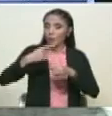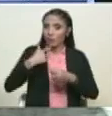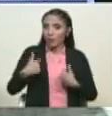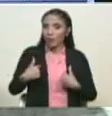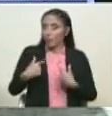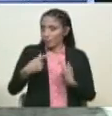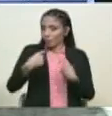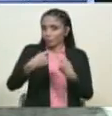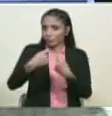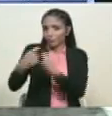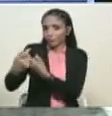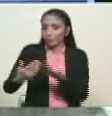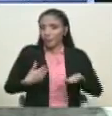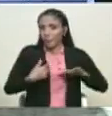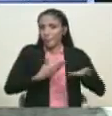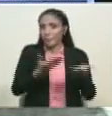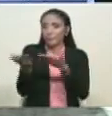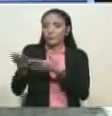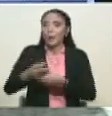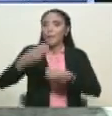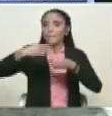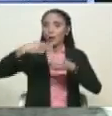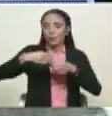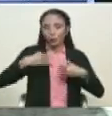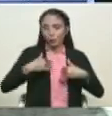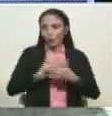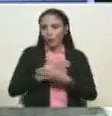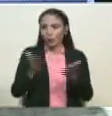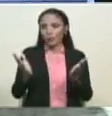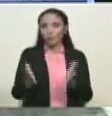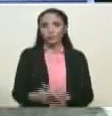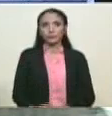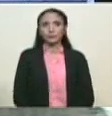Que hay Petro para darle, Marco Torres.